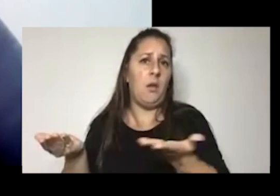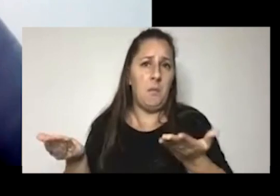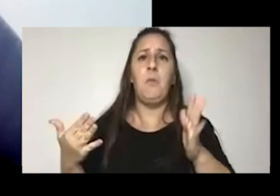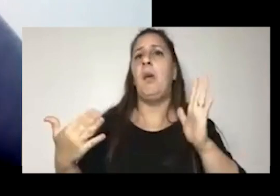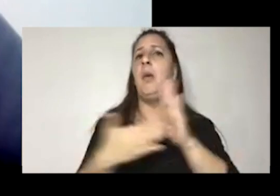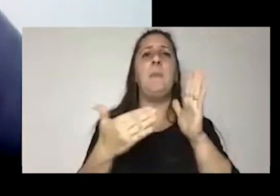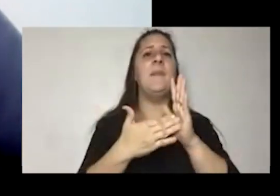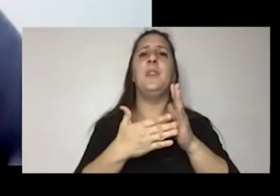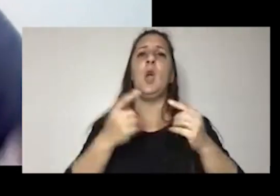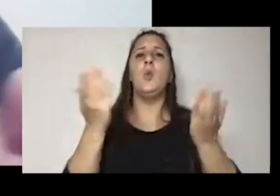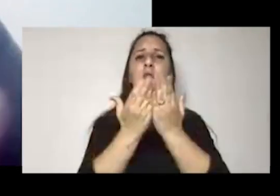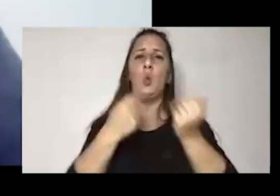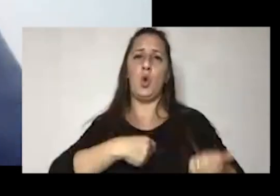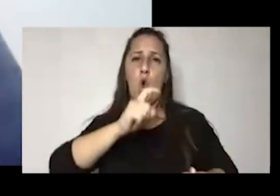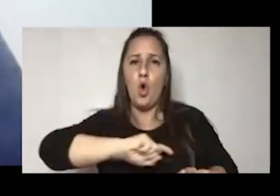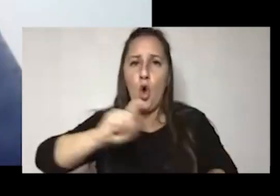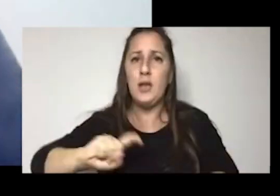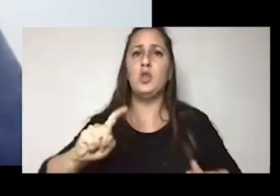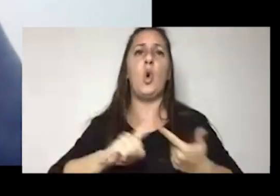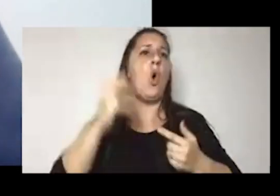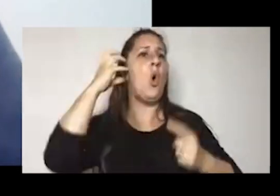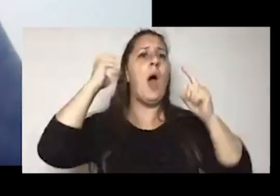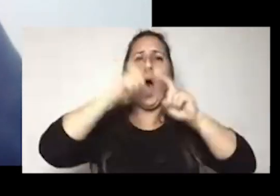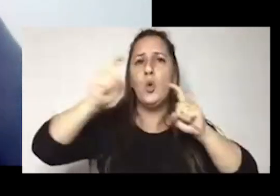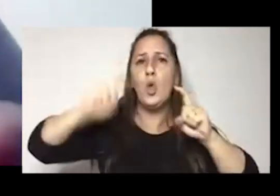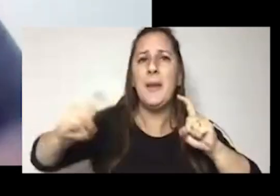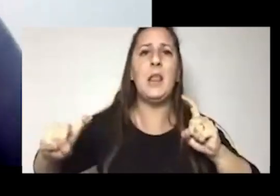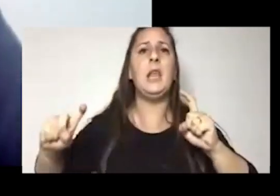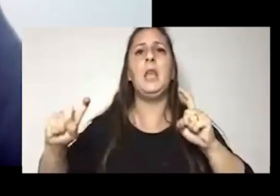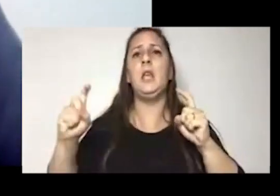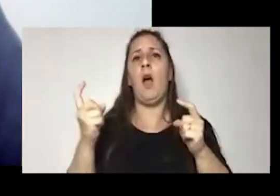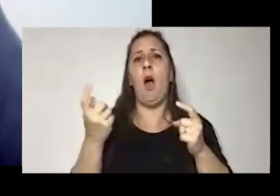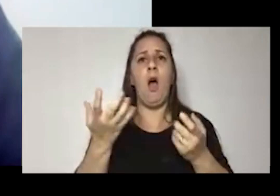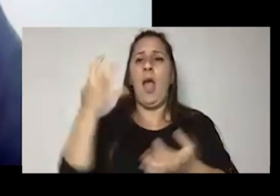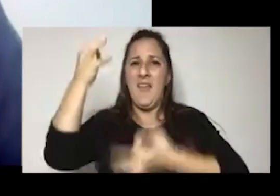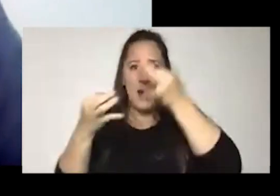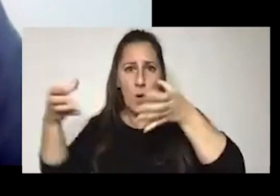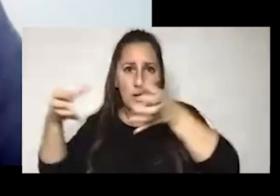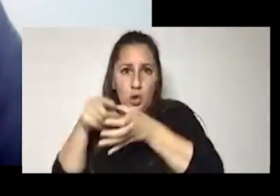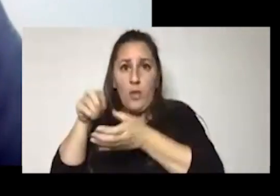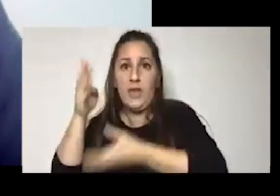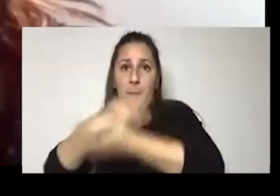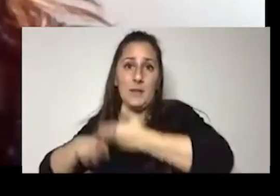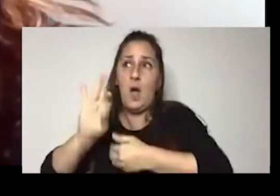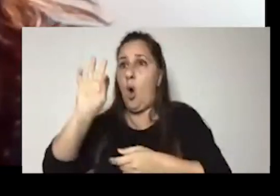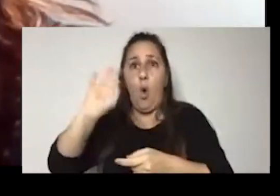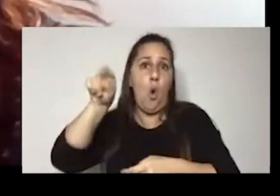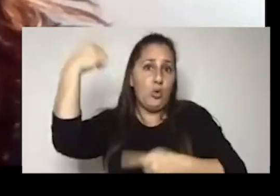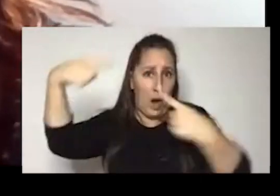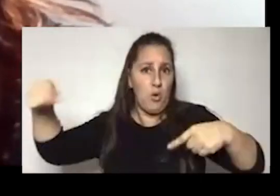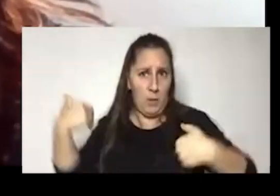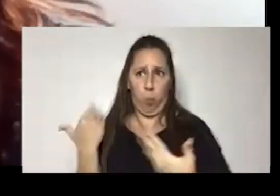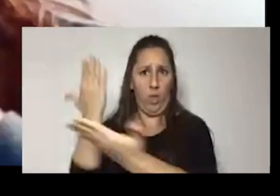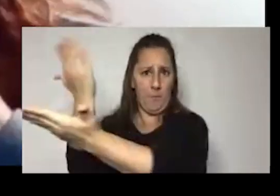cardíaco o una audiometría la puede presentar tanto para una evaluación en discapacidad como para otra cuestión. Bien. Si no es